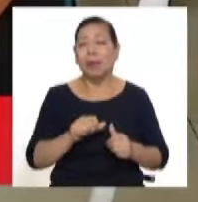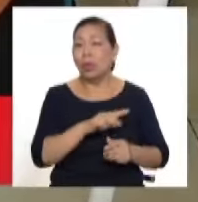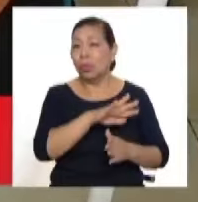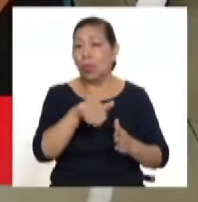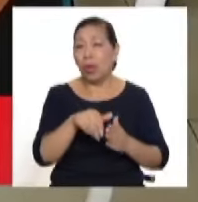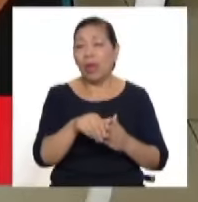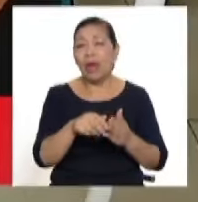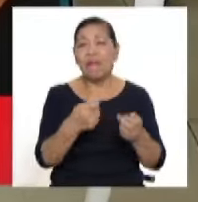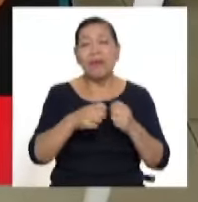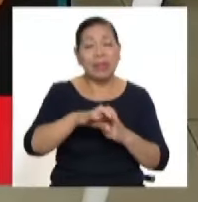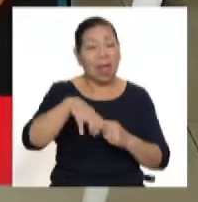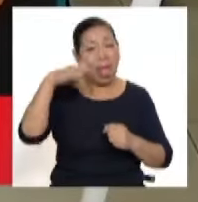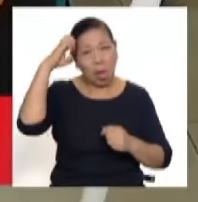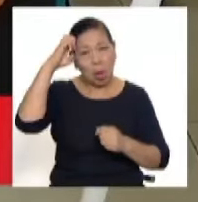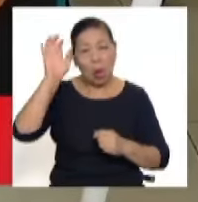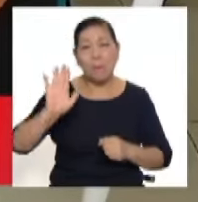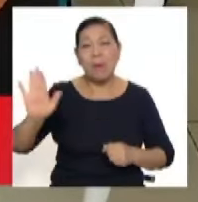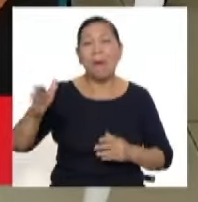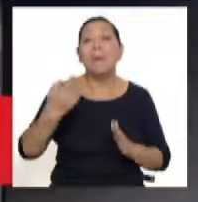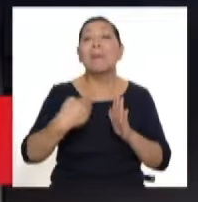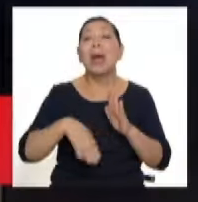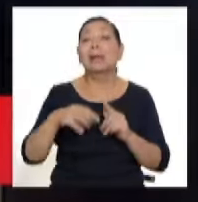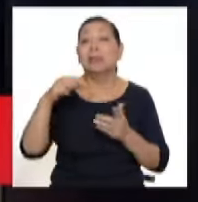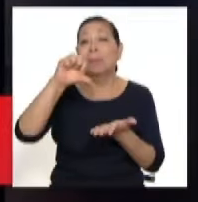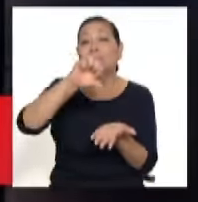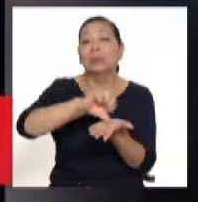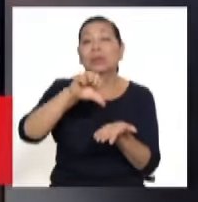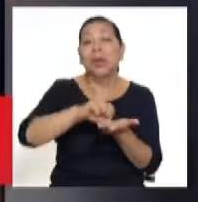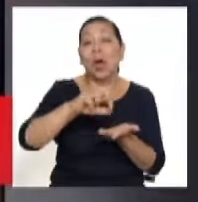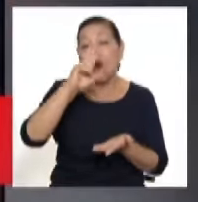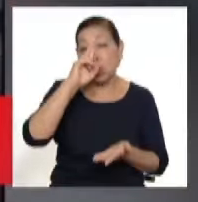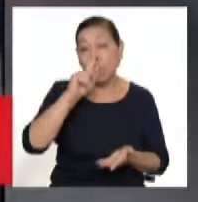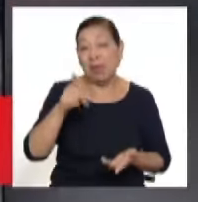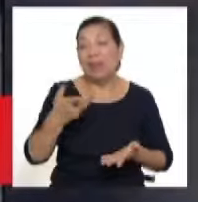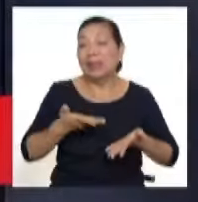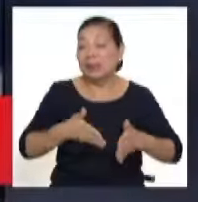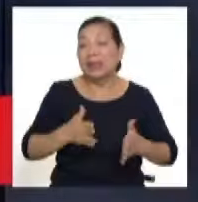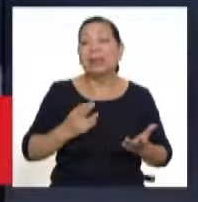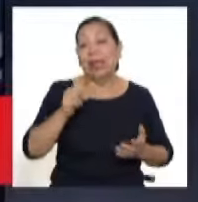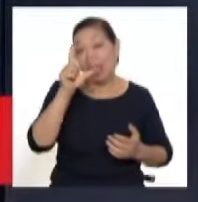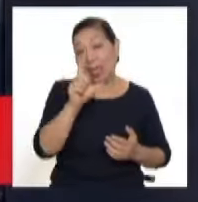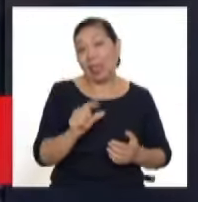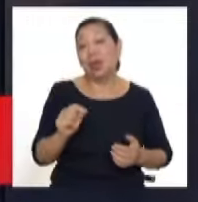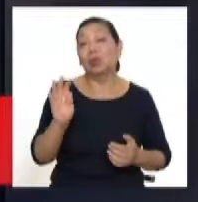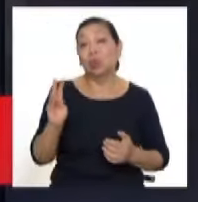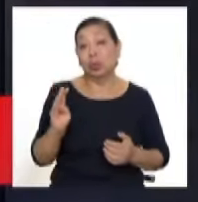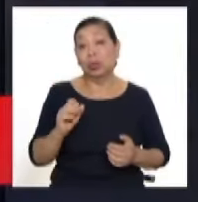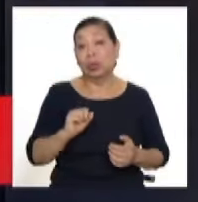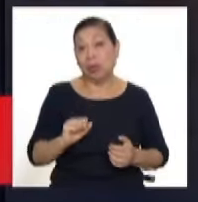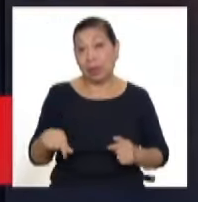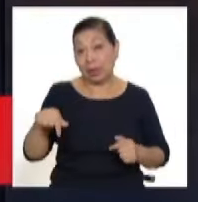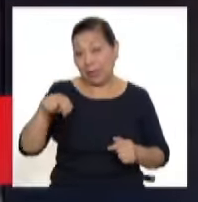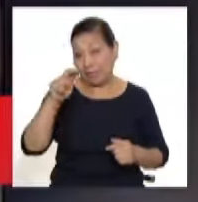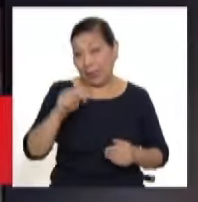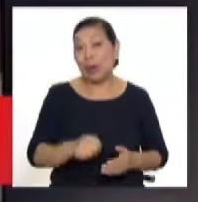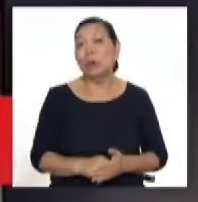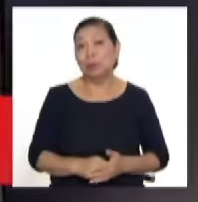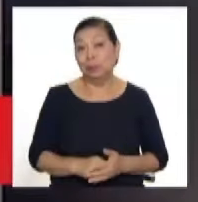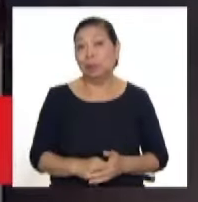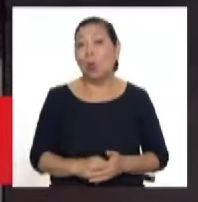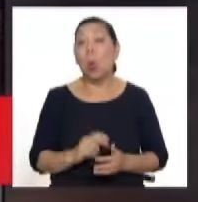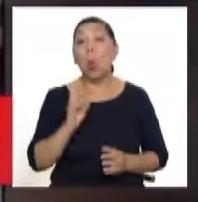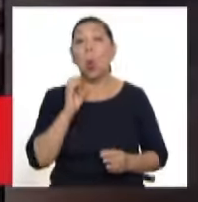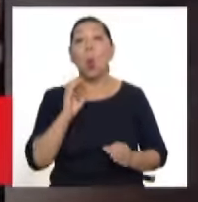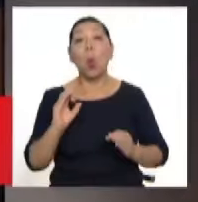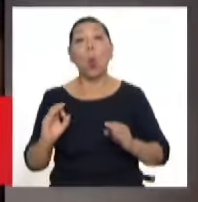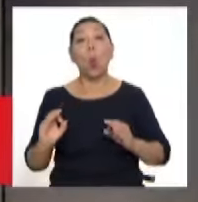toda Europa, en especial Roma. Este ciudadano italiano tenía esposa y un hijo en nuestro país. Así